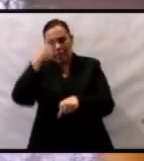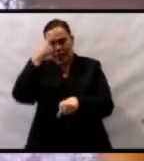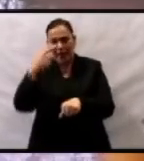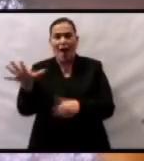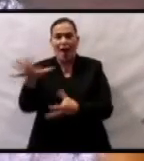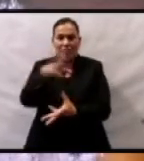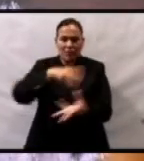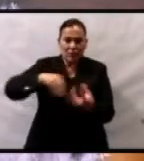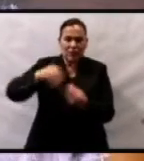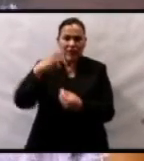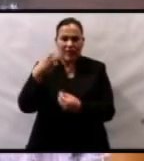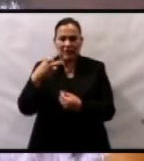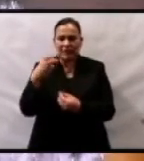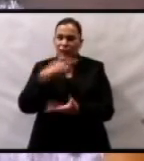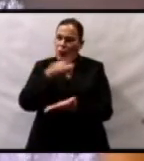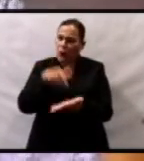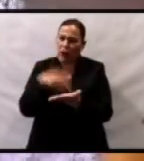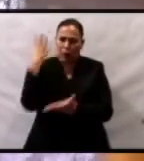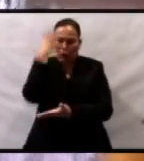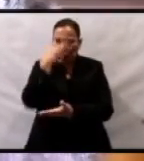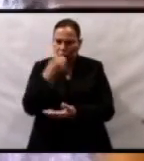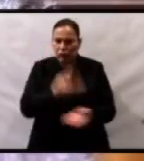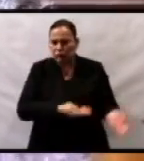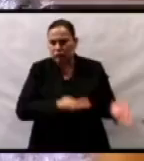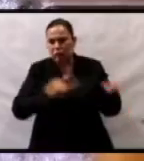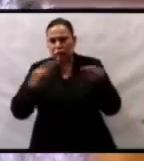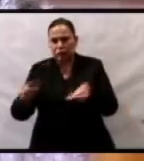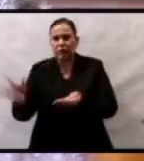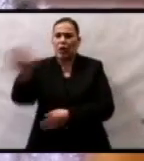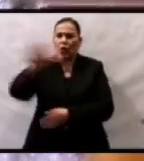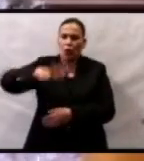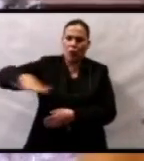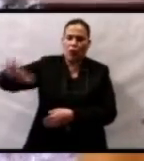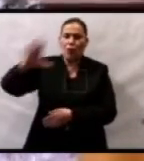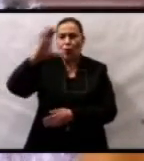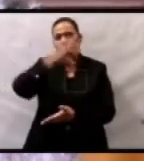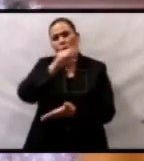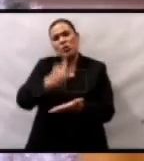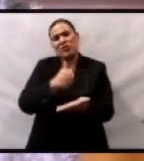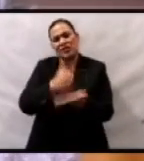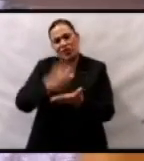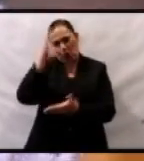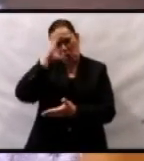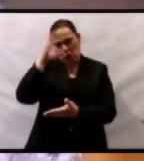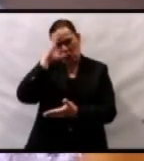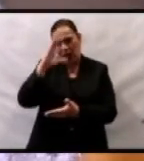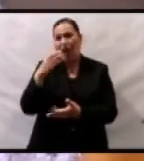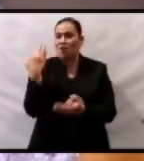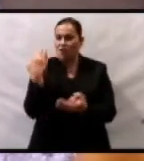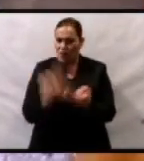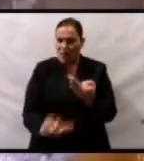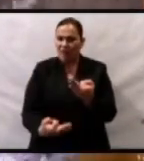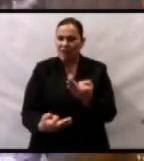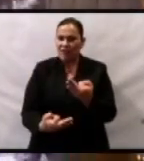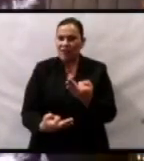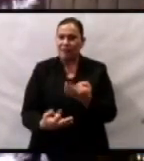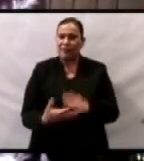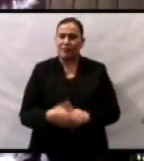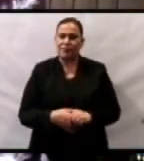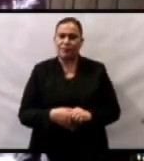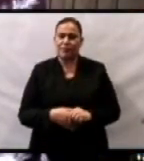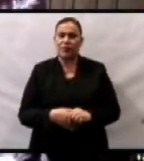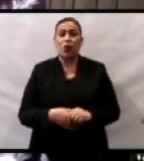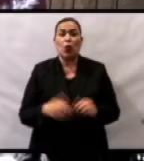esplendor del inmueble y regresarlo a la comunidad como el centro cultural que tanta falta hace en la cabecera municipal.